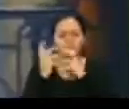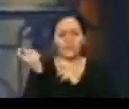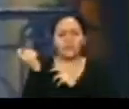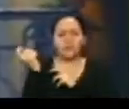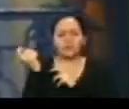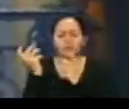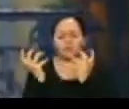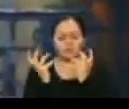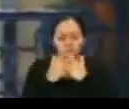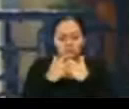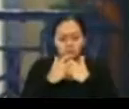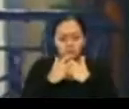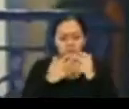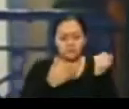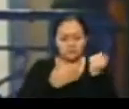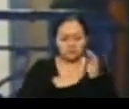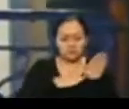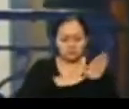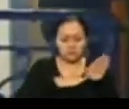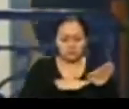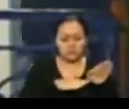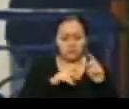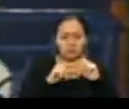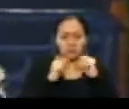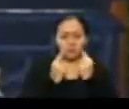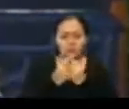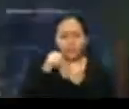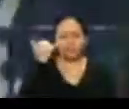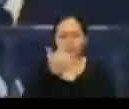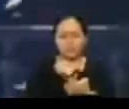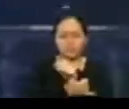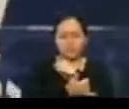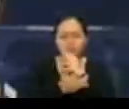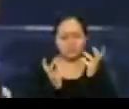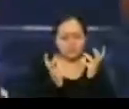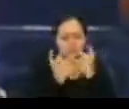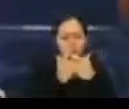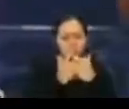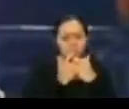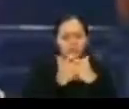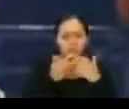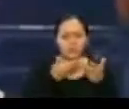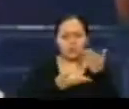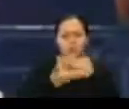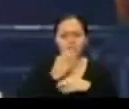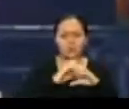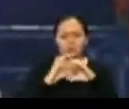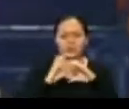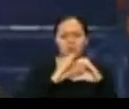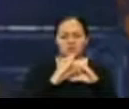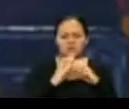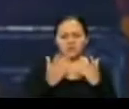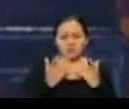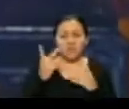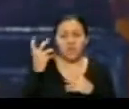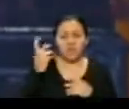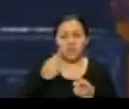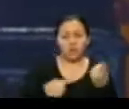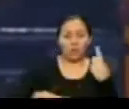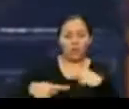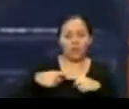Tienen poderes imperiales. Tienen poder mediático. Quieren volver con sed de